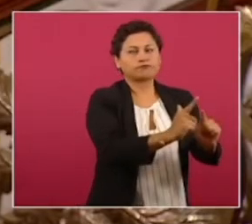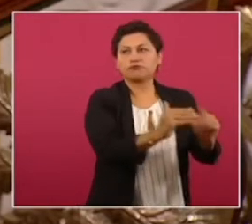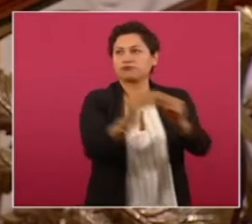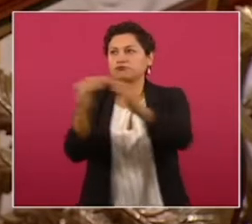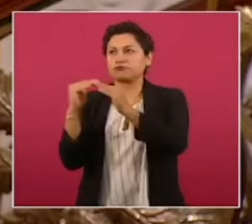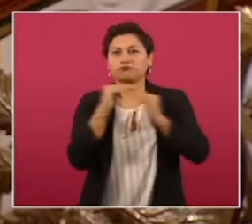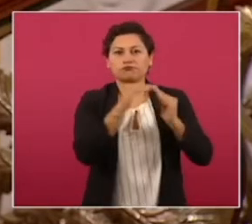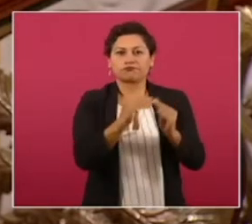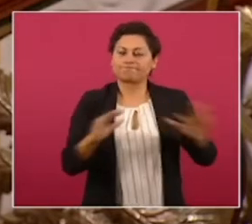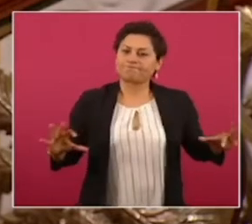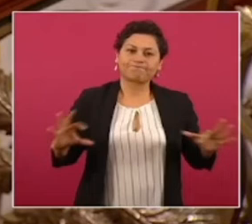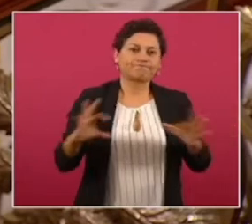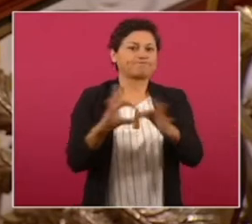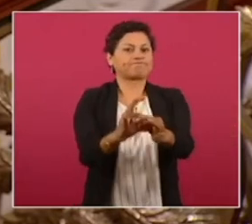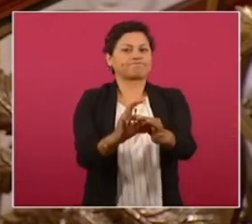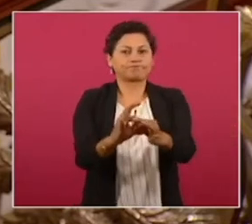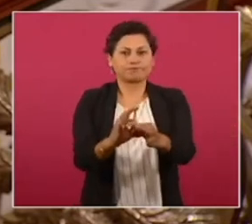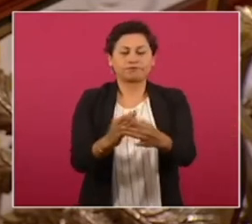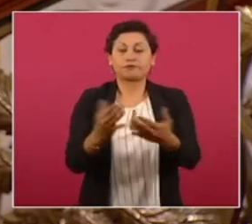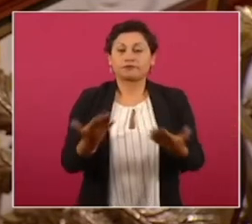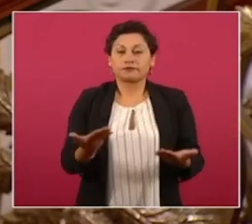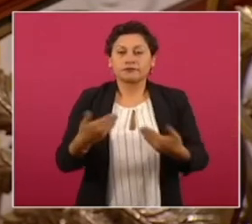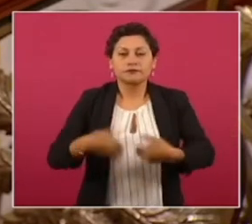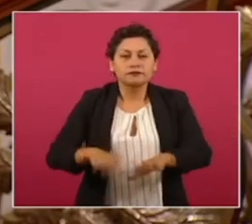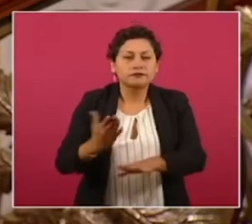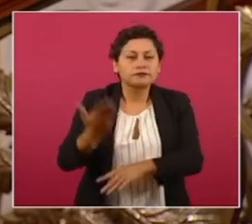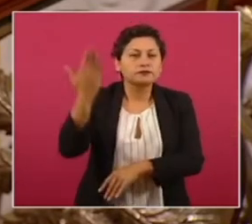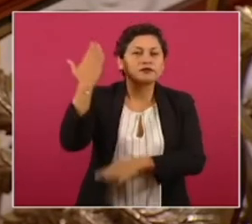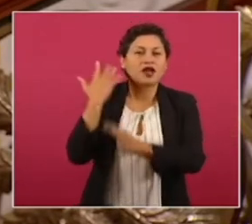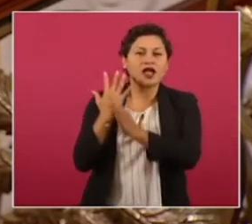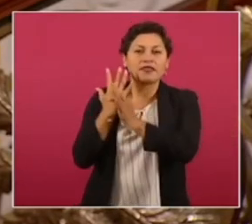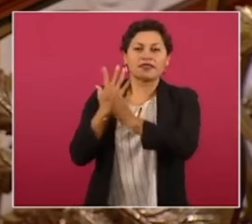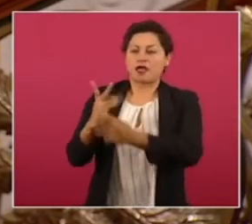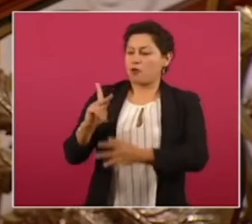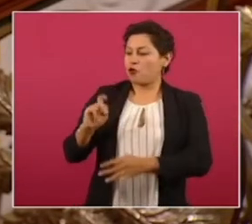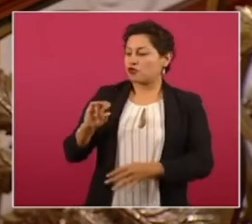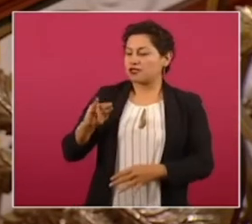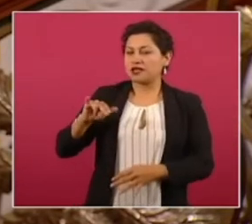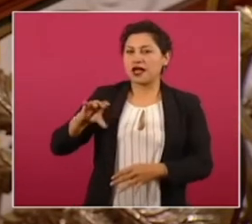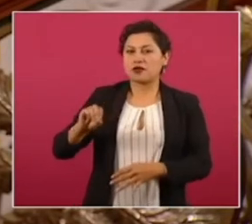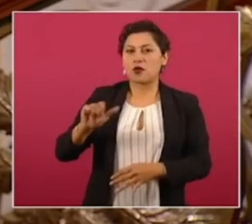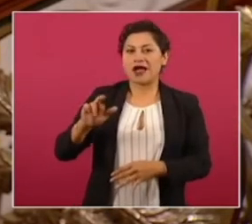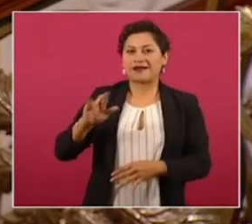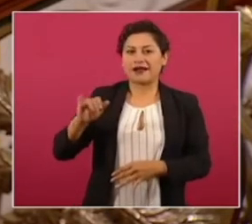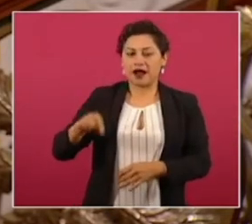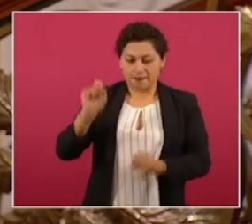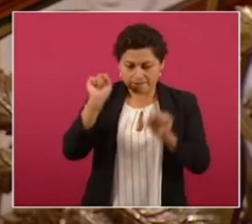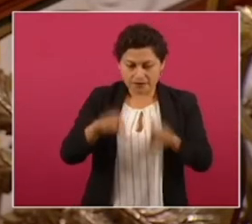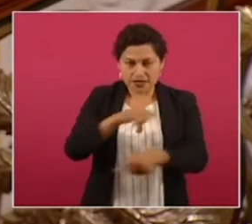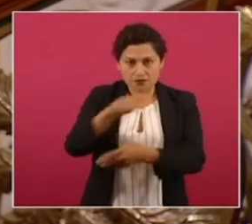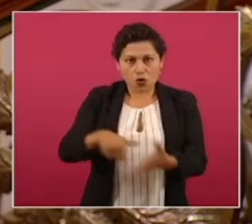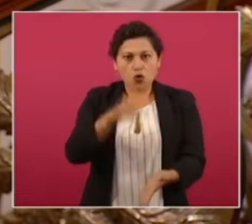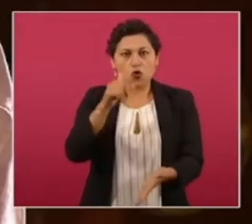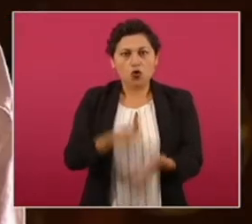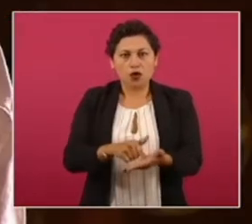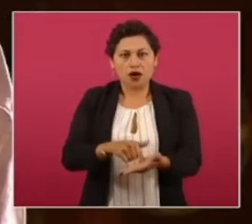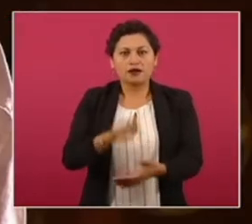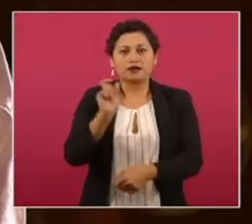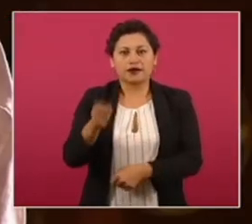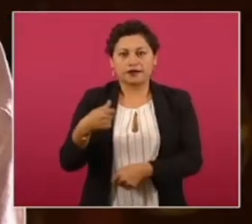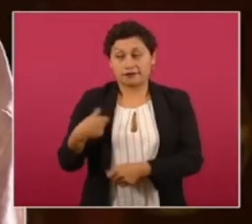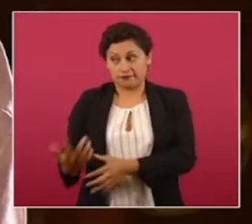sin libertad. Y que, como dijo alguna vez Ponciano Arriaga en este mismo recinto, inicio la